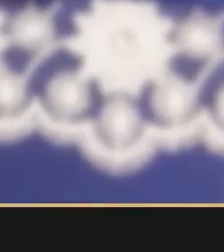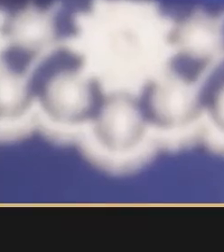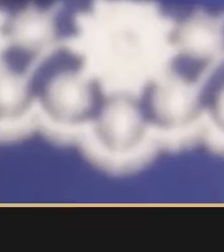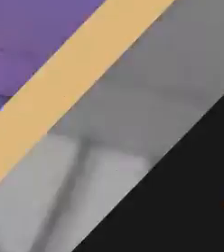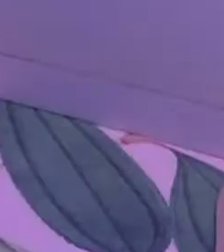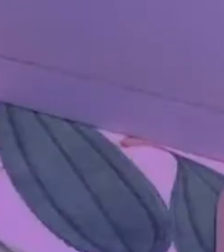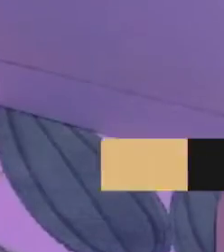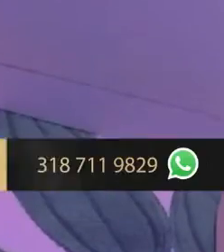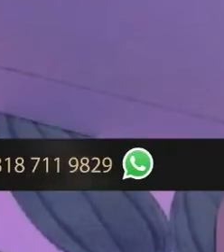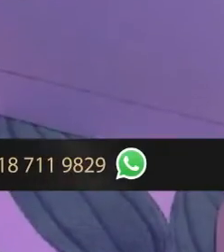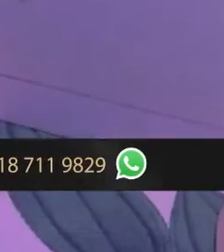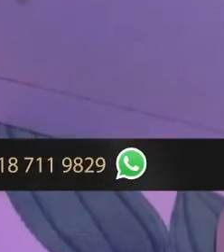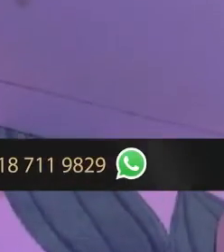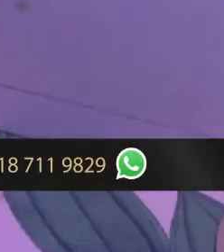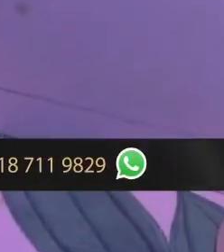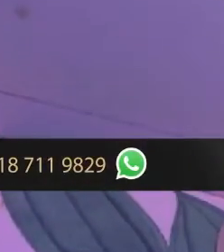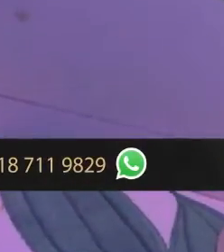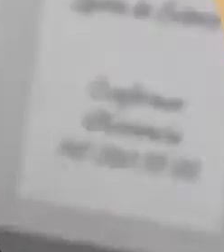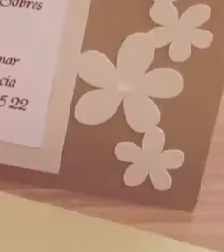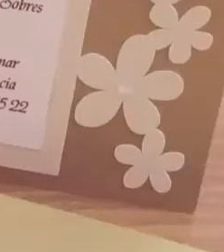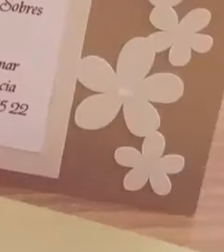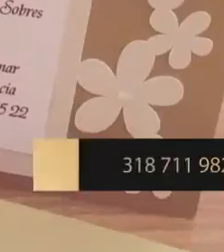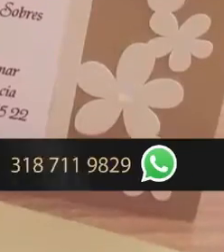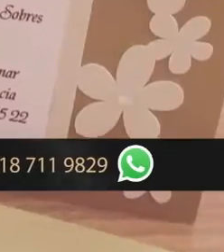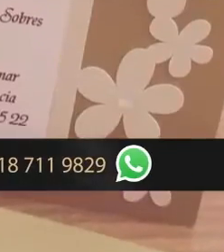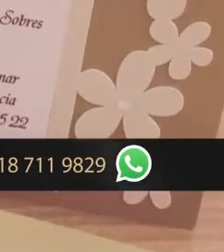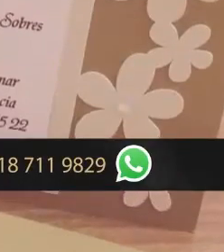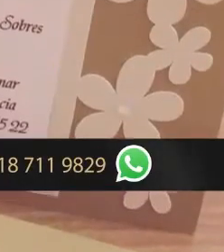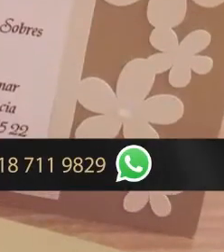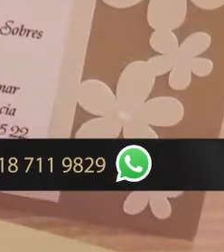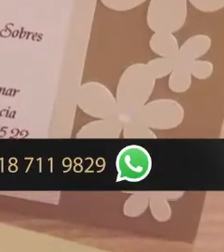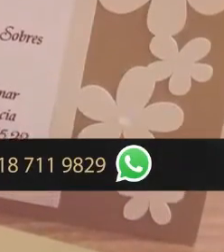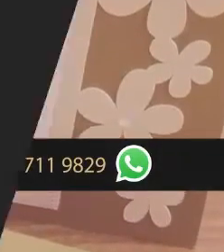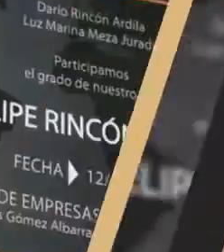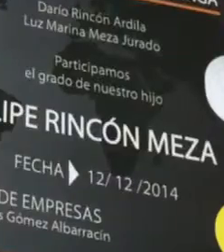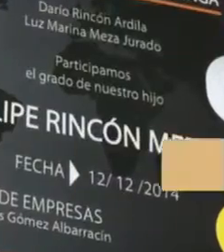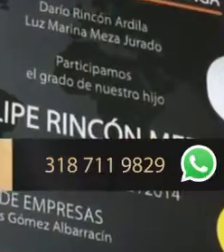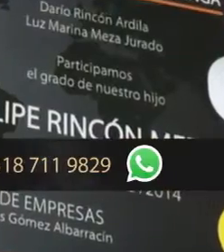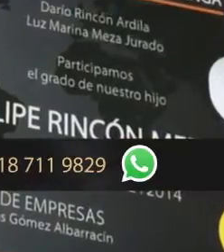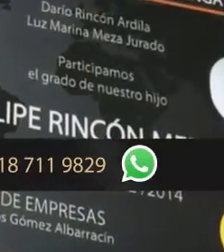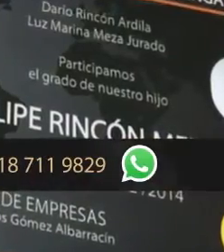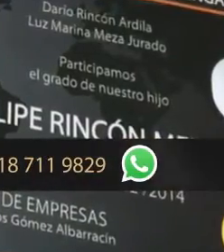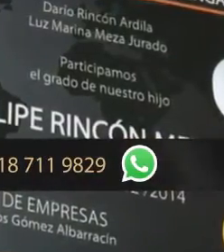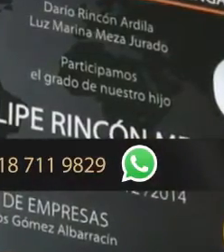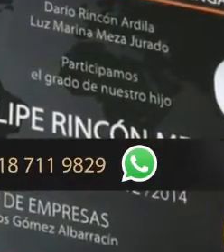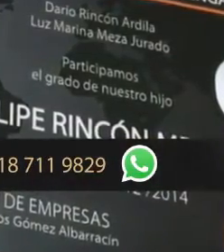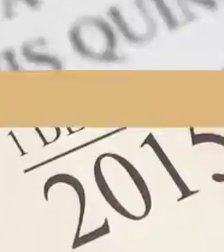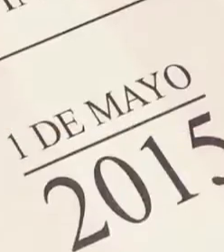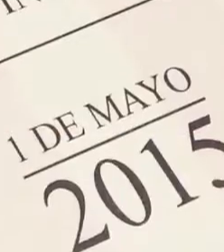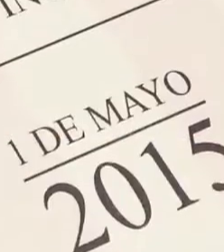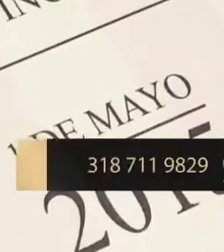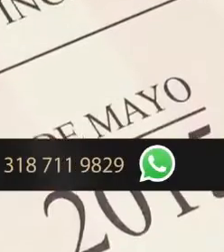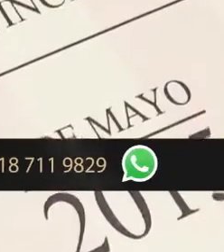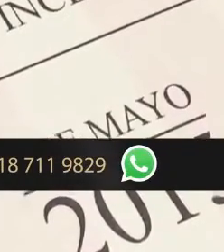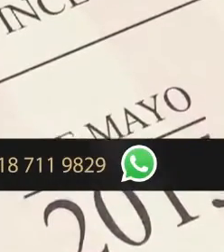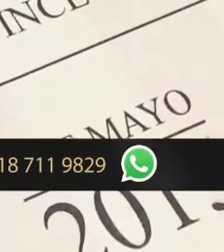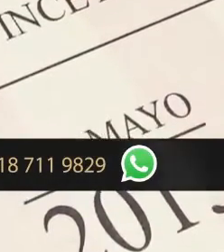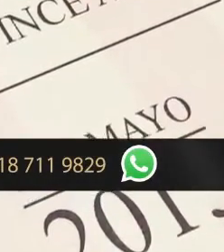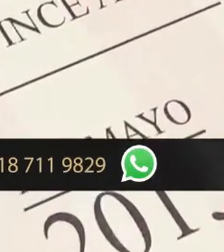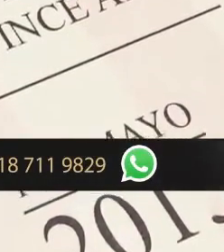serie tenían fin a presos y tarjetas con el más estricto nivel de calidad la mejor atención personalizada al diseños de vanguardia para